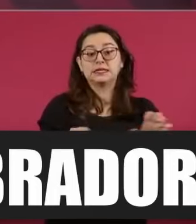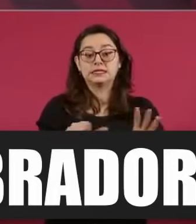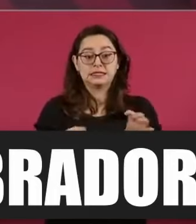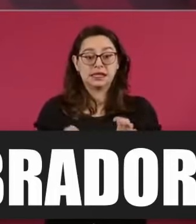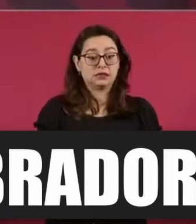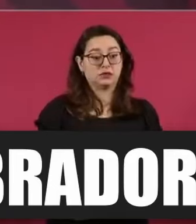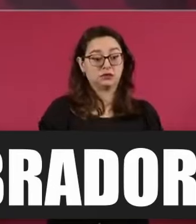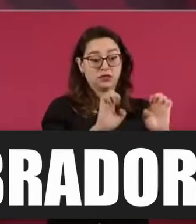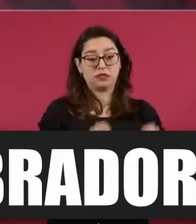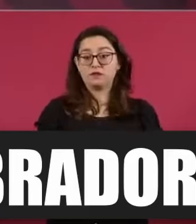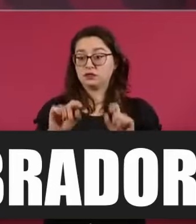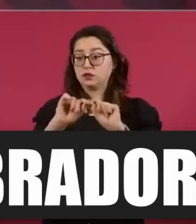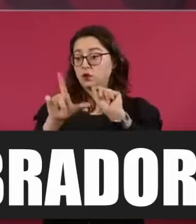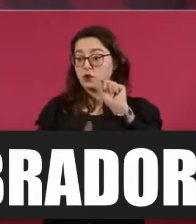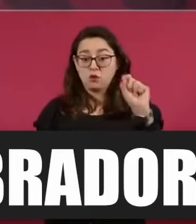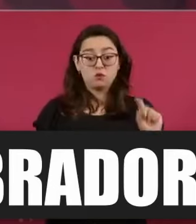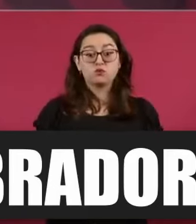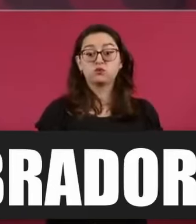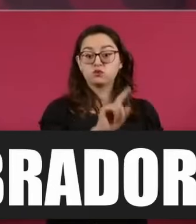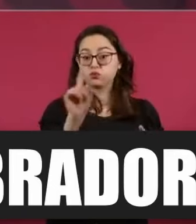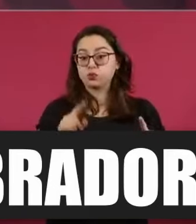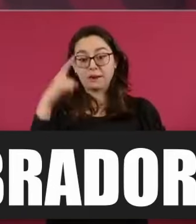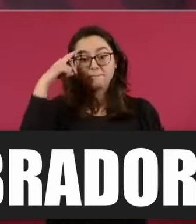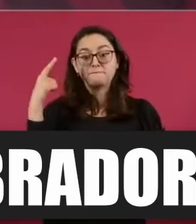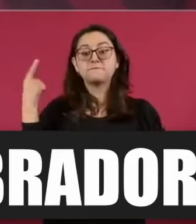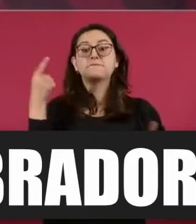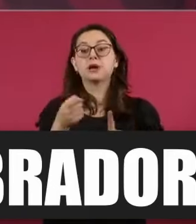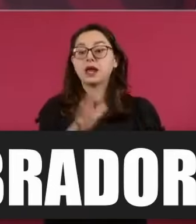Es para proteger a los mexicanos.